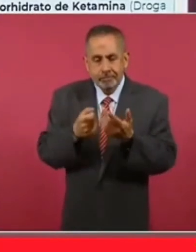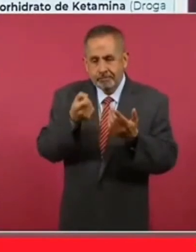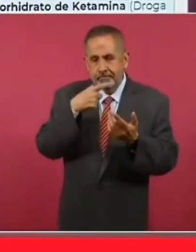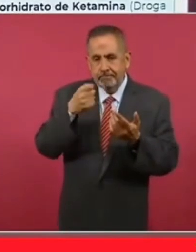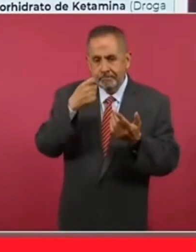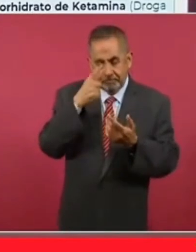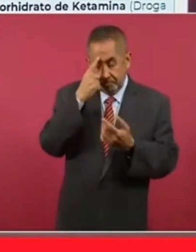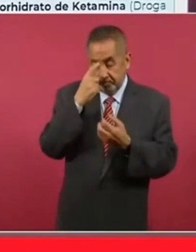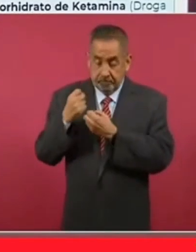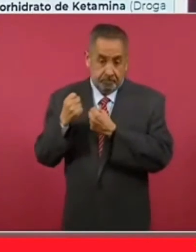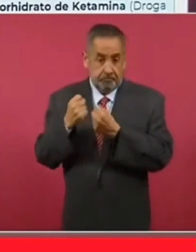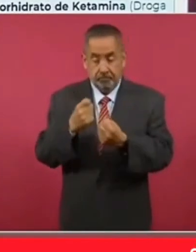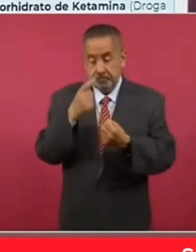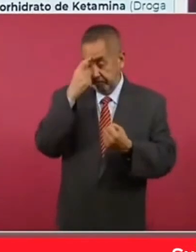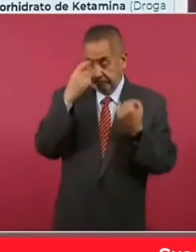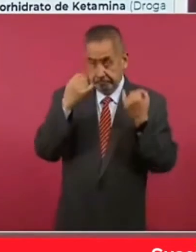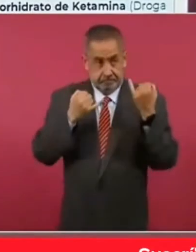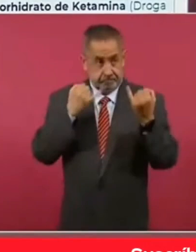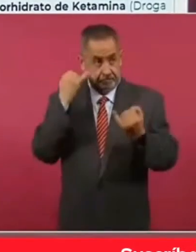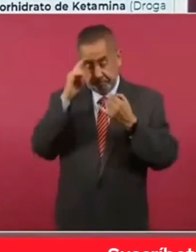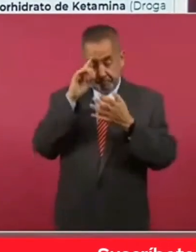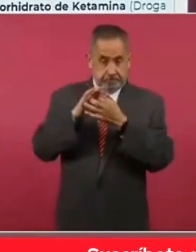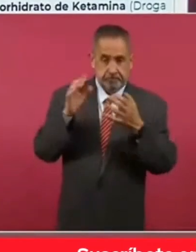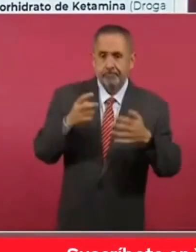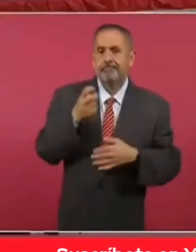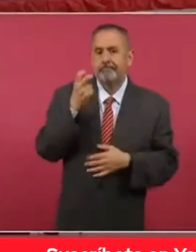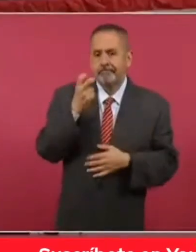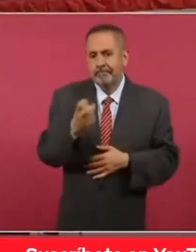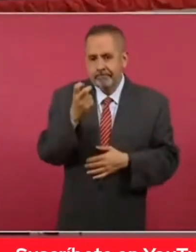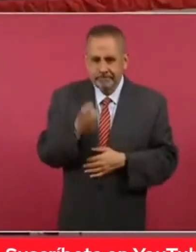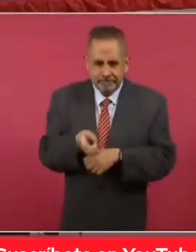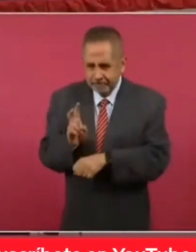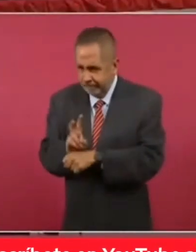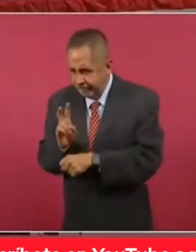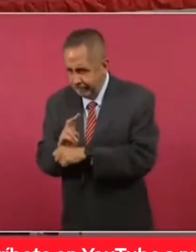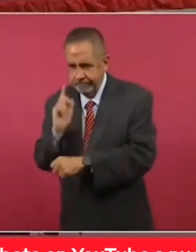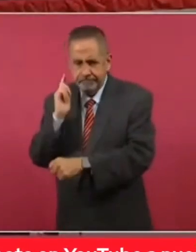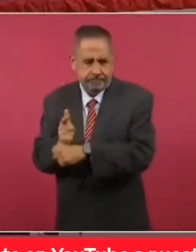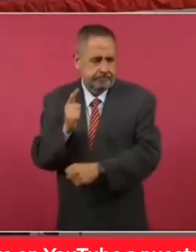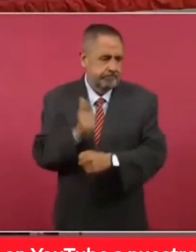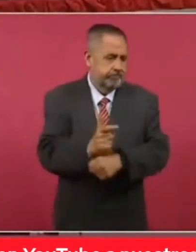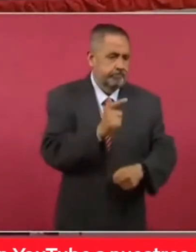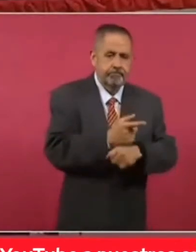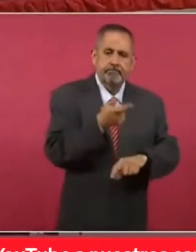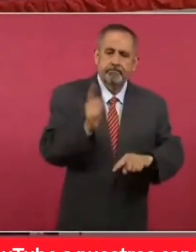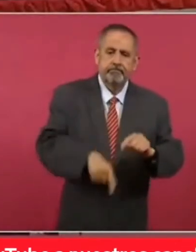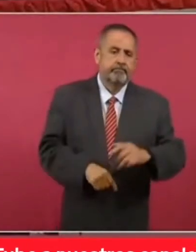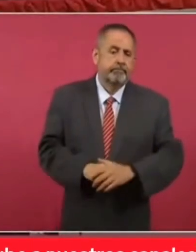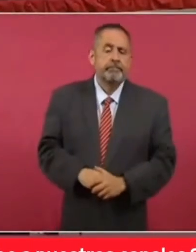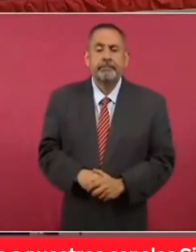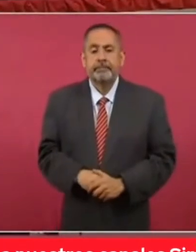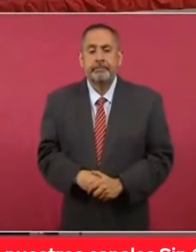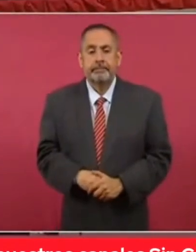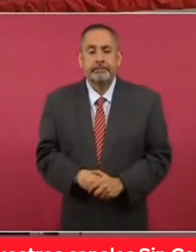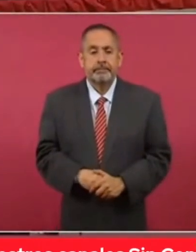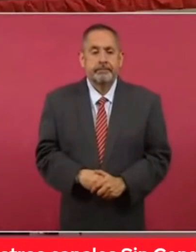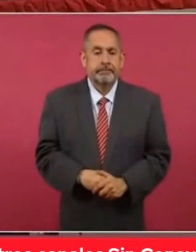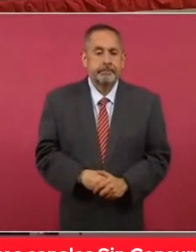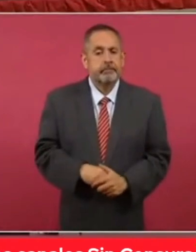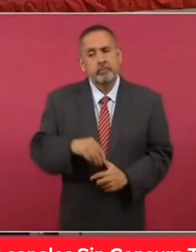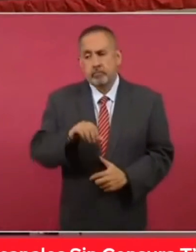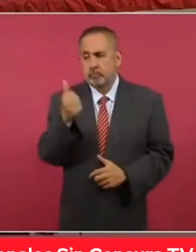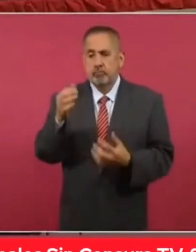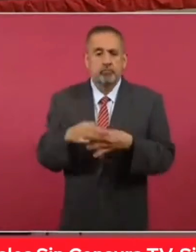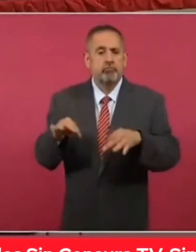con potencial alucinógeno Eso es parte del trabajo que se está llevando en el Aeropuerto la que sigue otros eventos